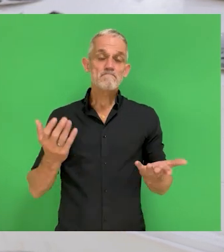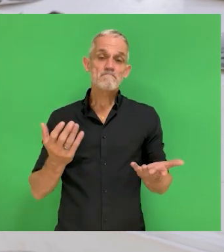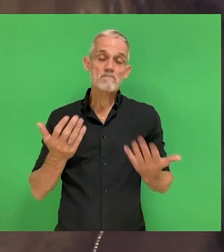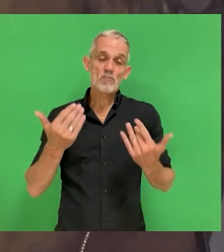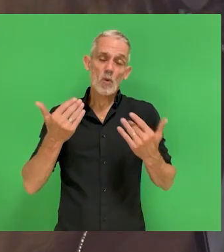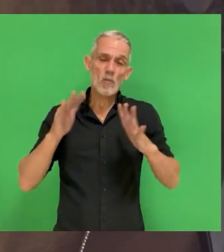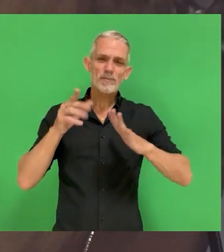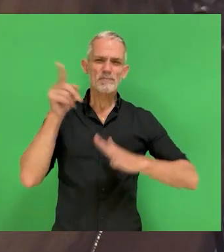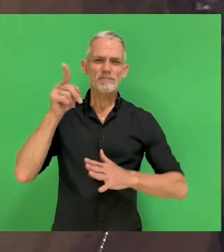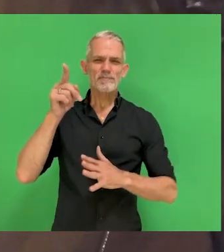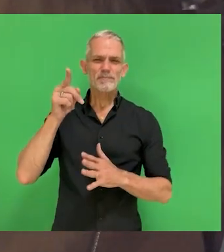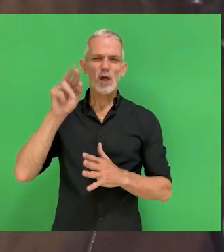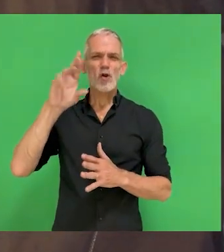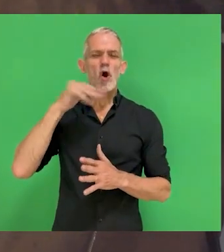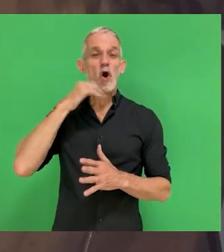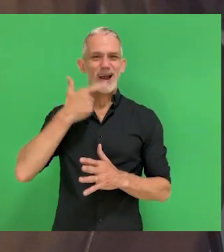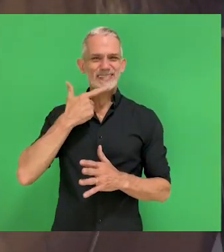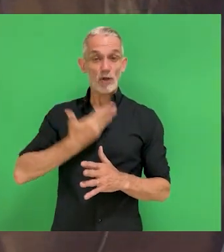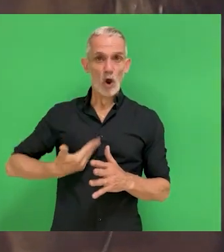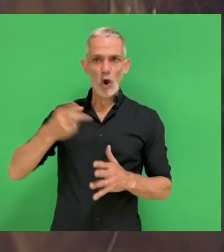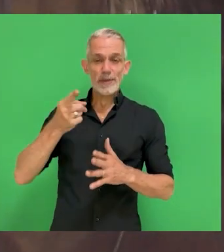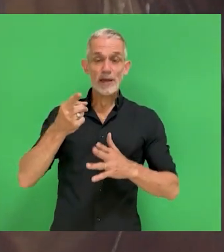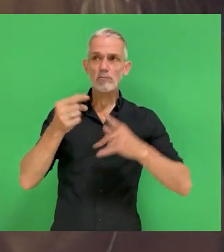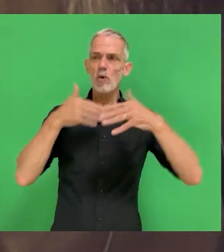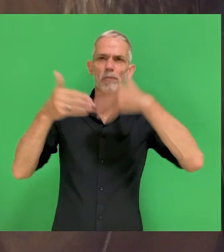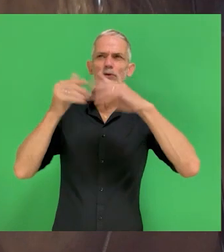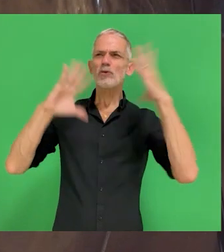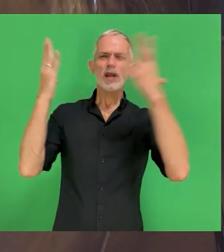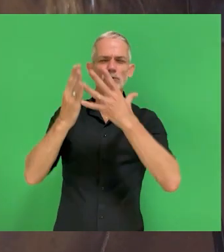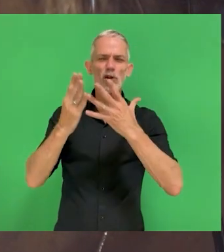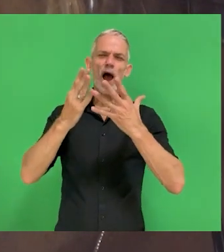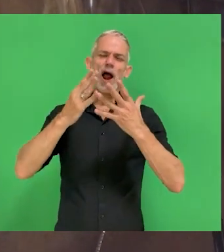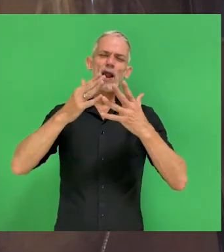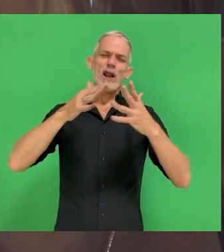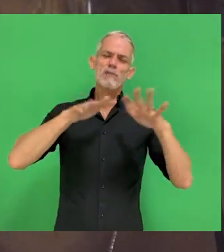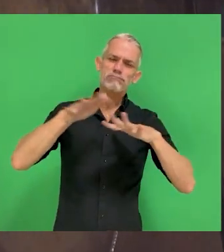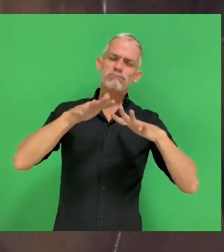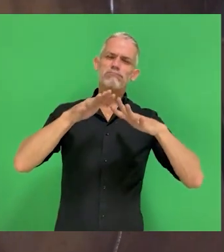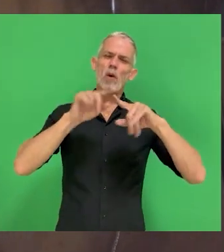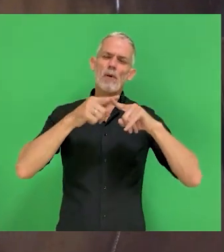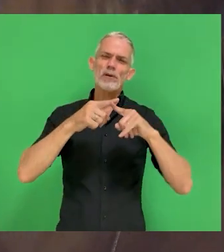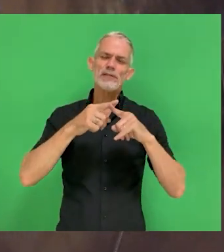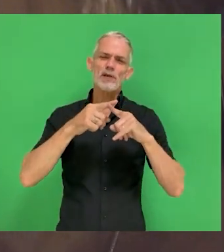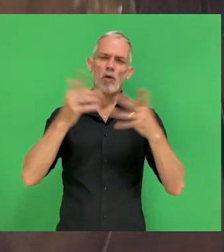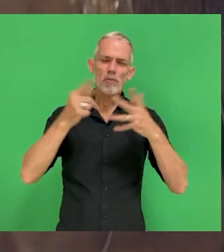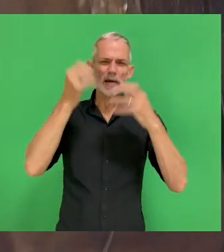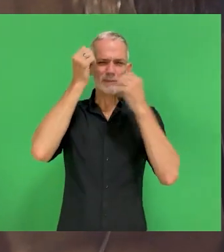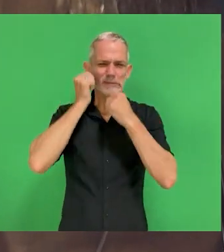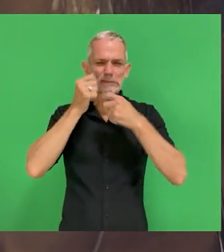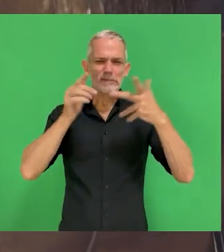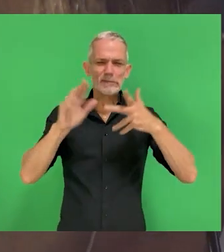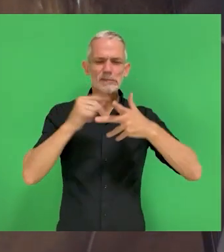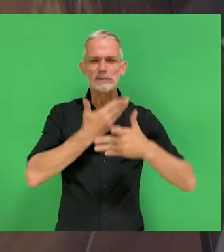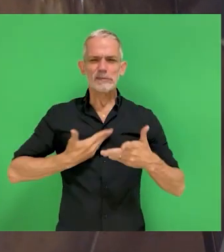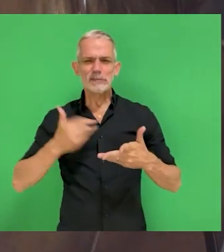Digamos, él con ese gobierno, en el marco de un proceso internacional, geopolítico, donde la idea del terrorismo de Estado se instala